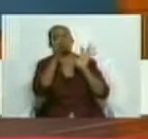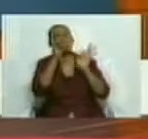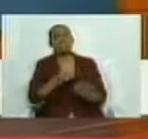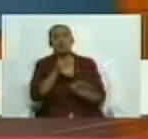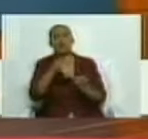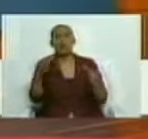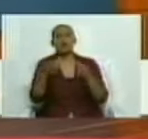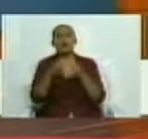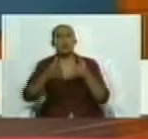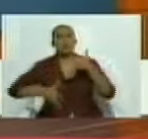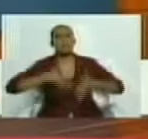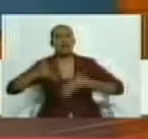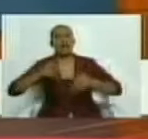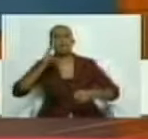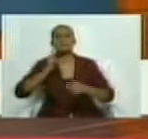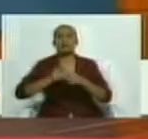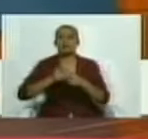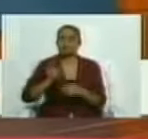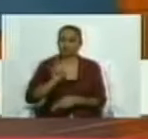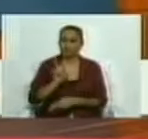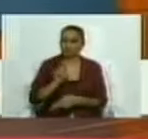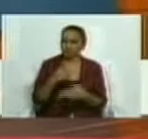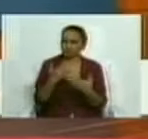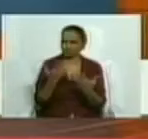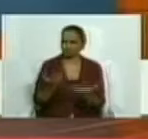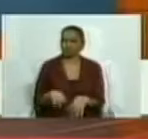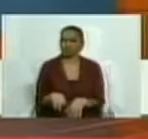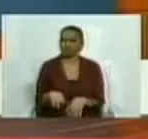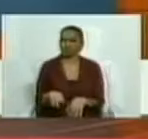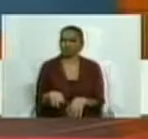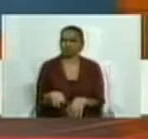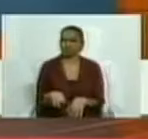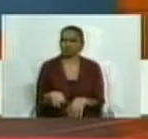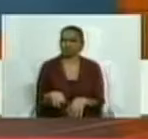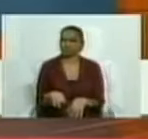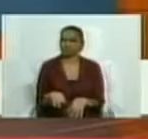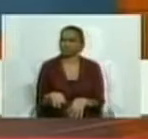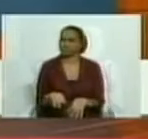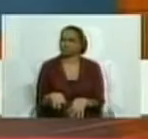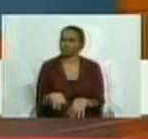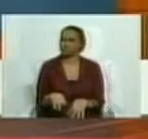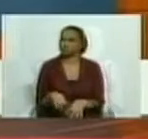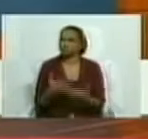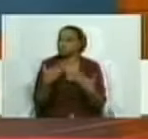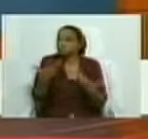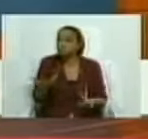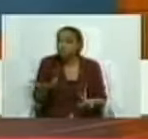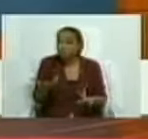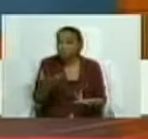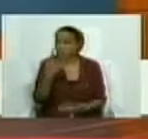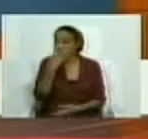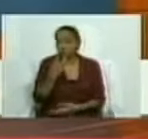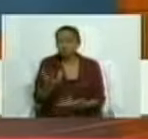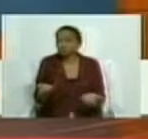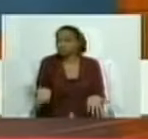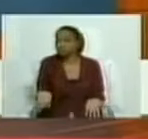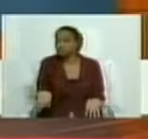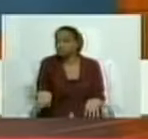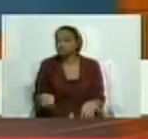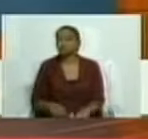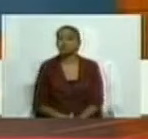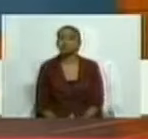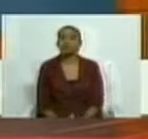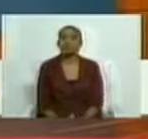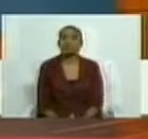se está propulsando desde Venezuela en este grupo de Mega organizaciones